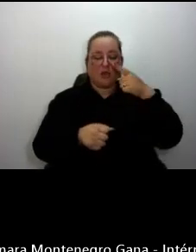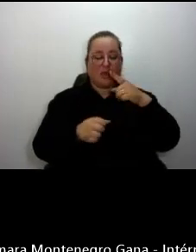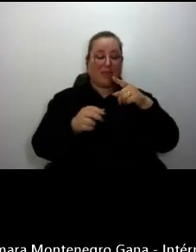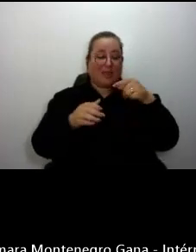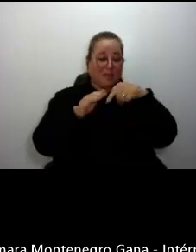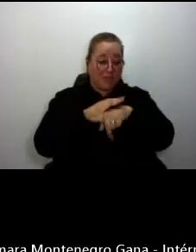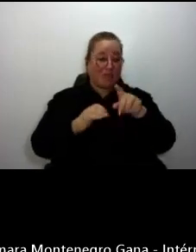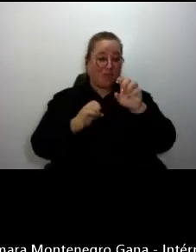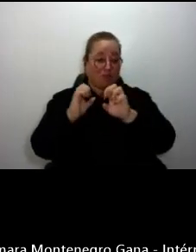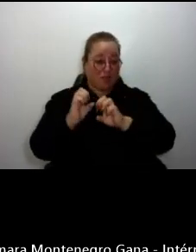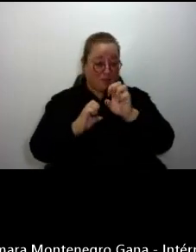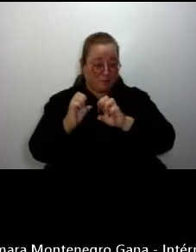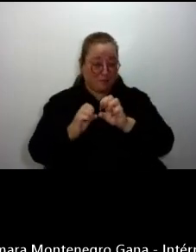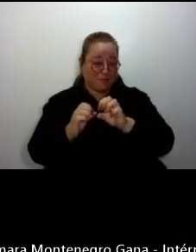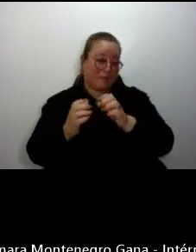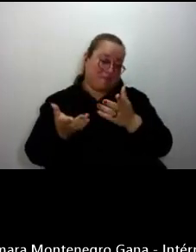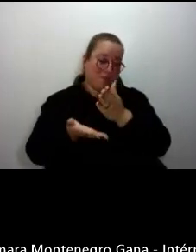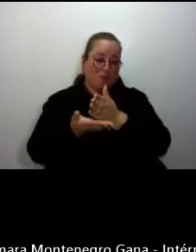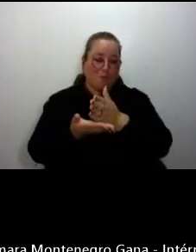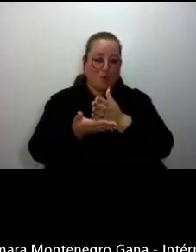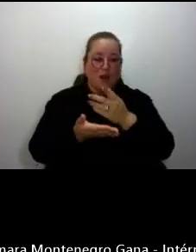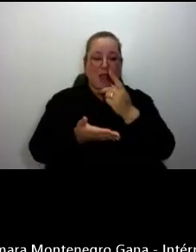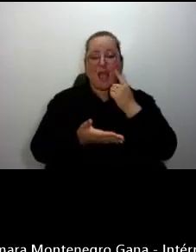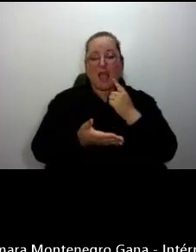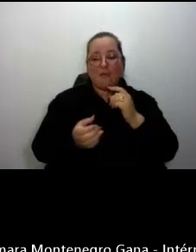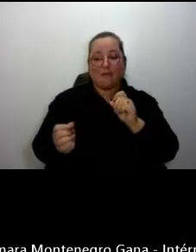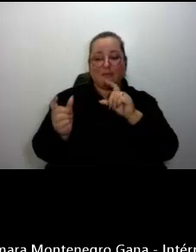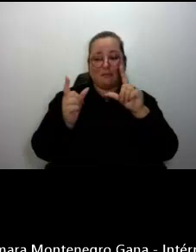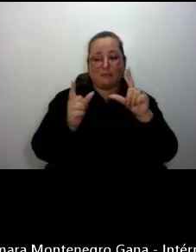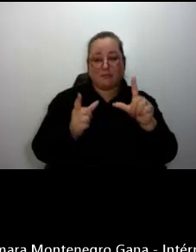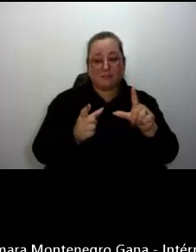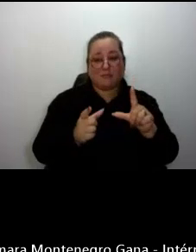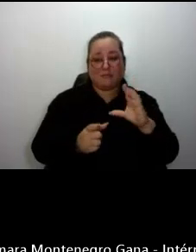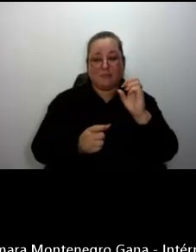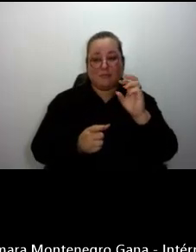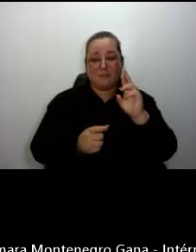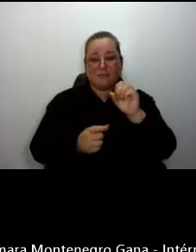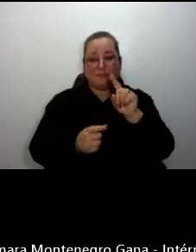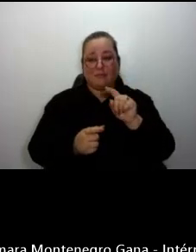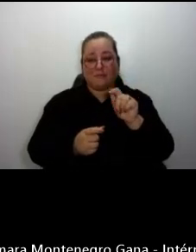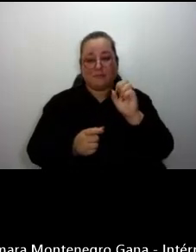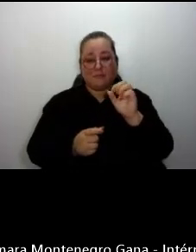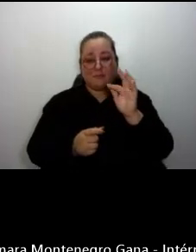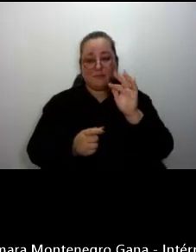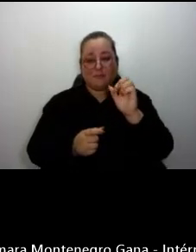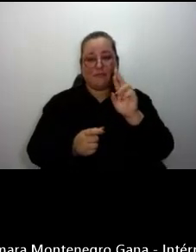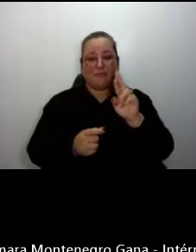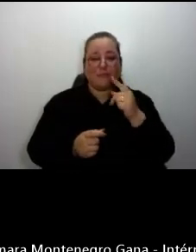y ahí es donde voy a dar el pase al Christopher García, nuestro inspector.